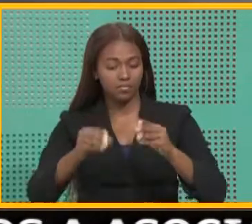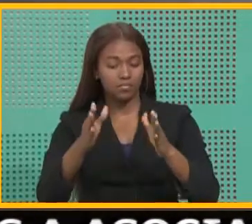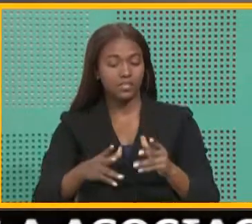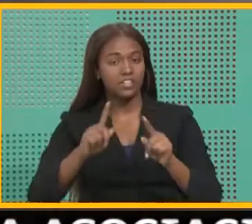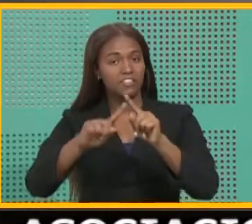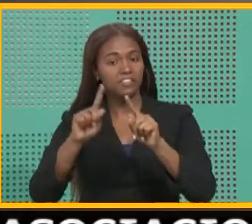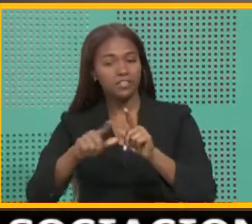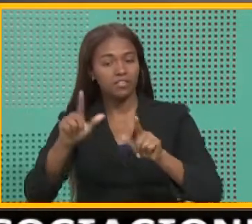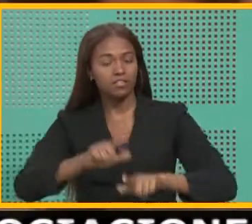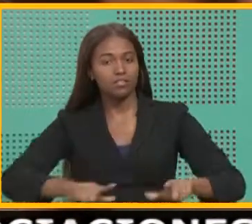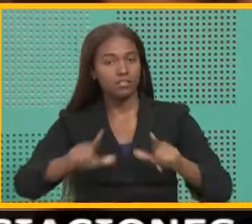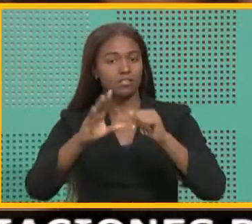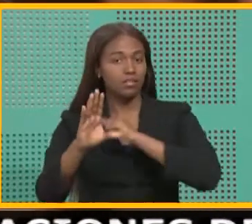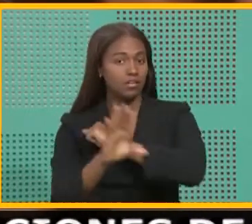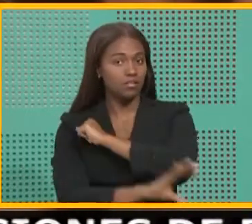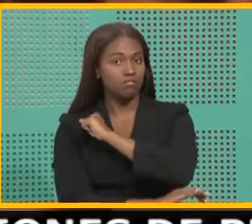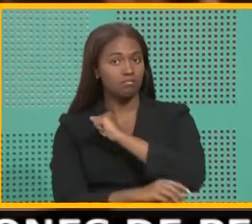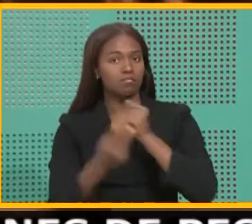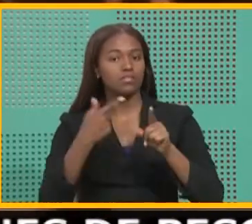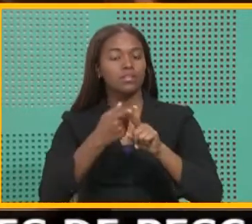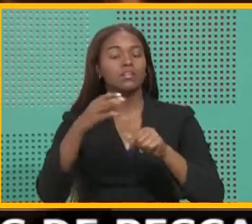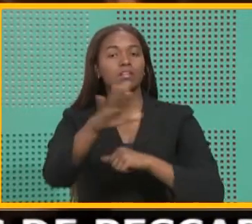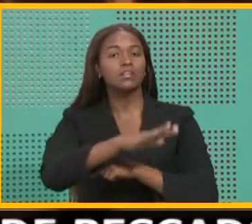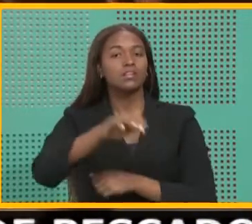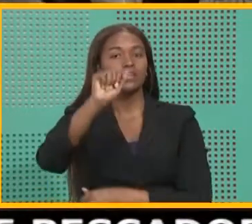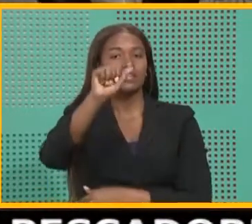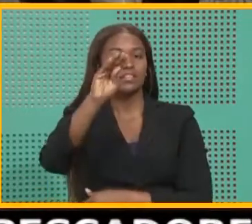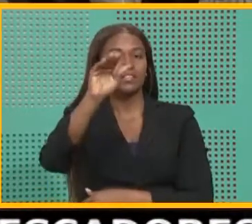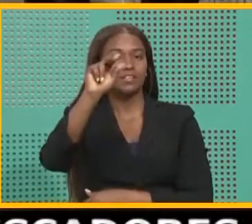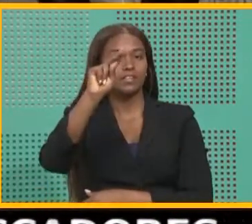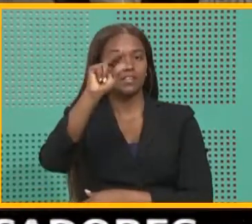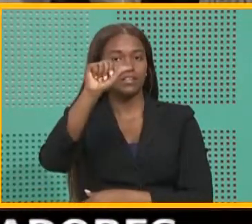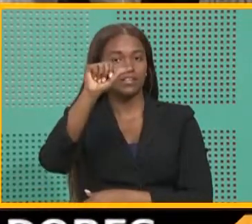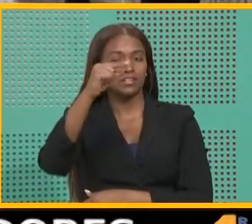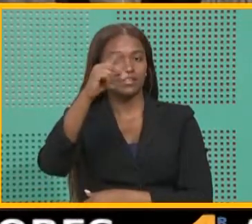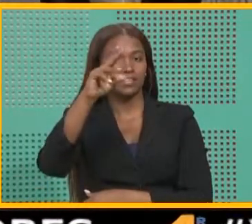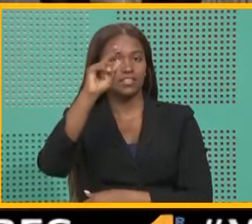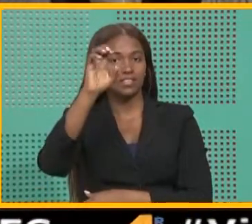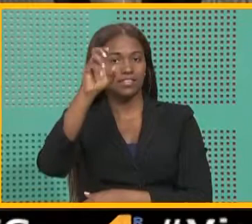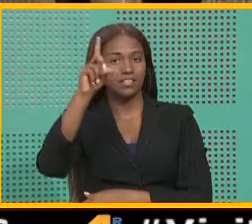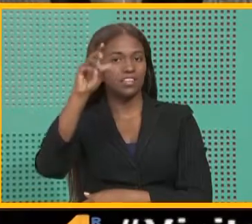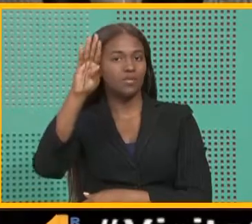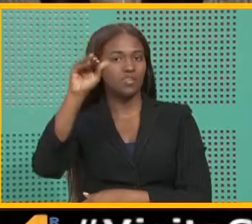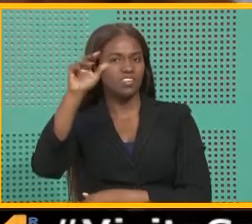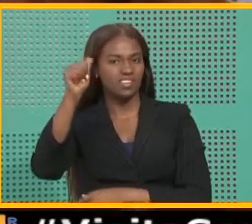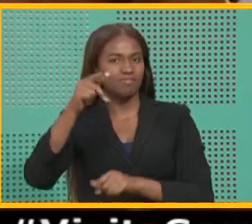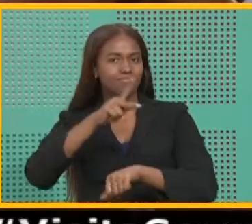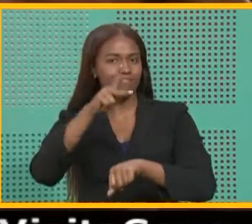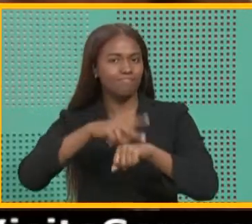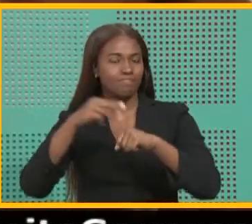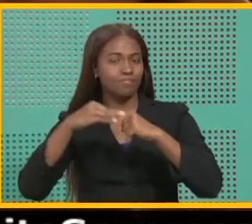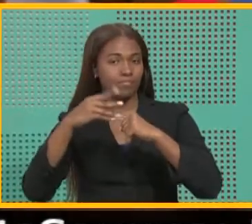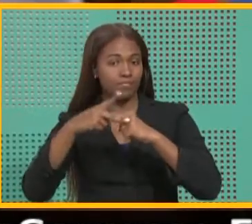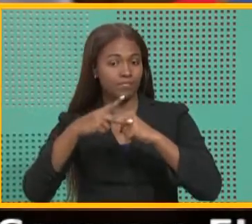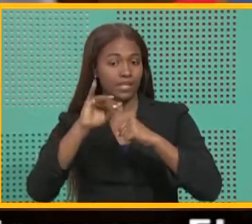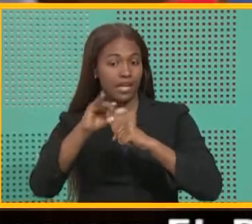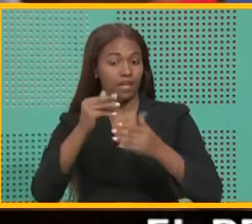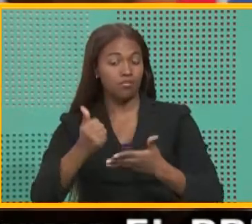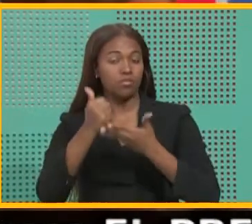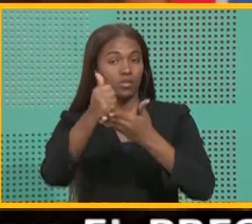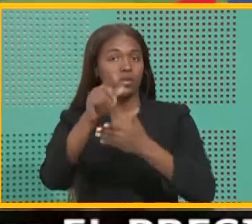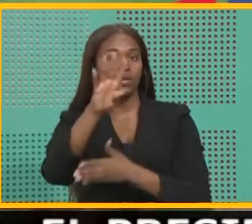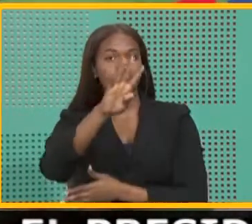varios asentamientos campesinos del municipio Sabana Grande de Boyá, provincia Monte Plata. El proyecto beneficia a